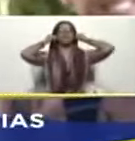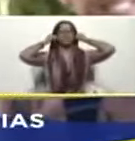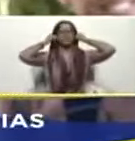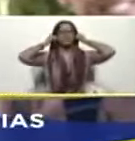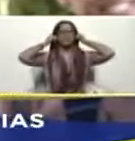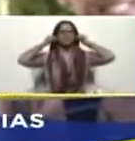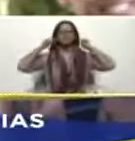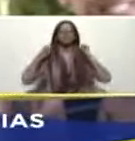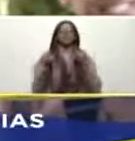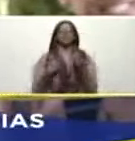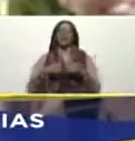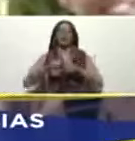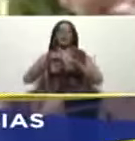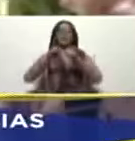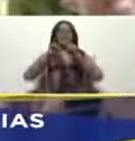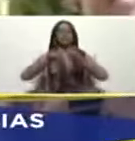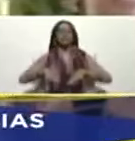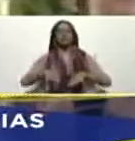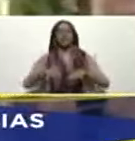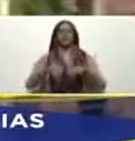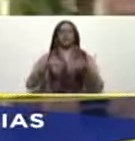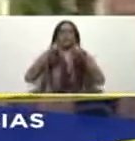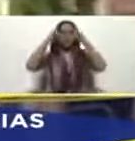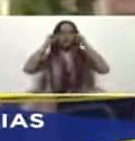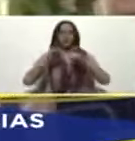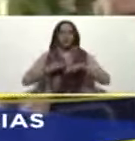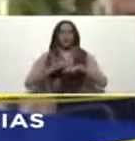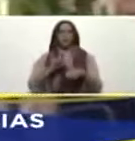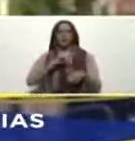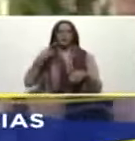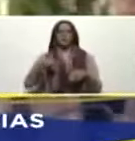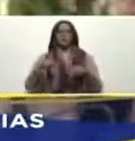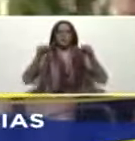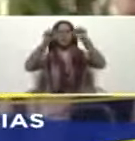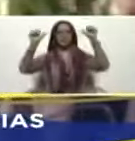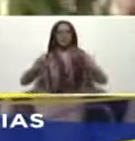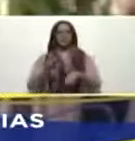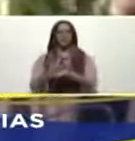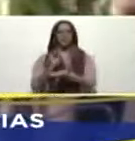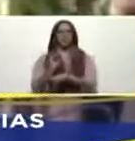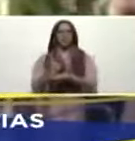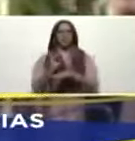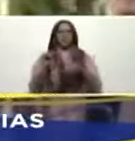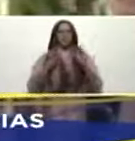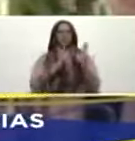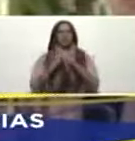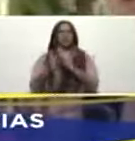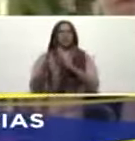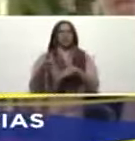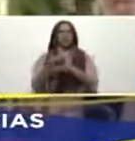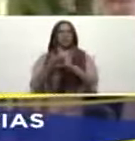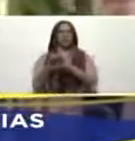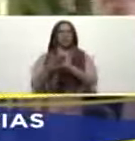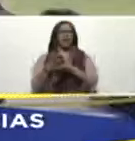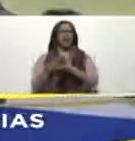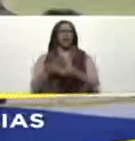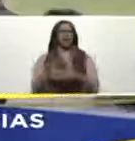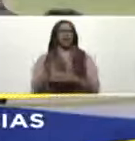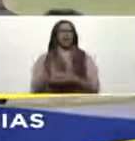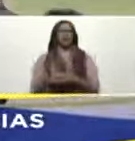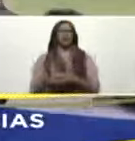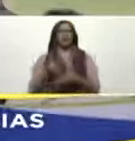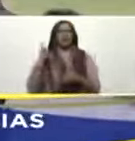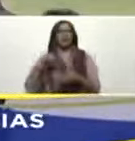desarrollo profesional porque no contamos con un espacio, un sistema de cuidado que sea conjuntamente organizado por el Estado y también por